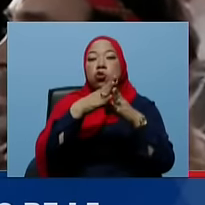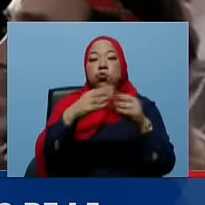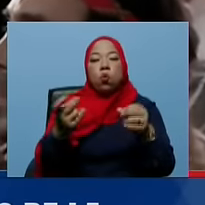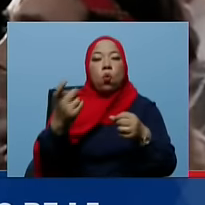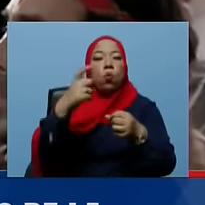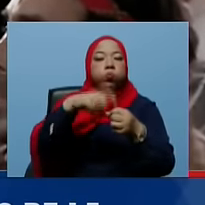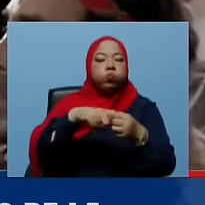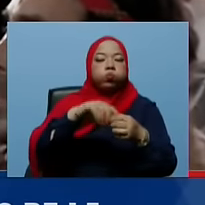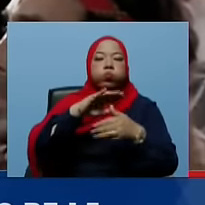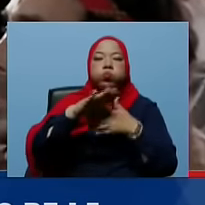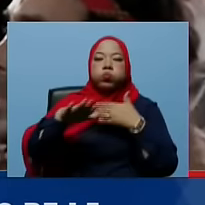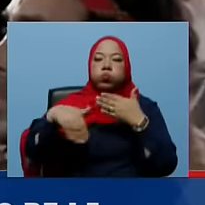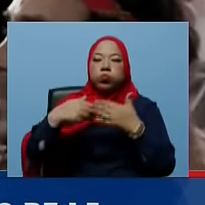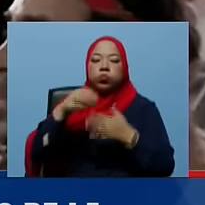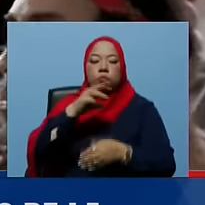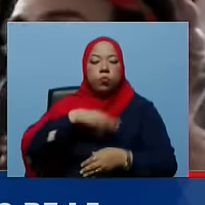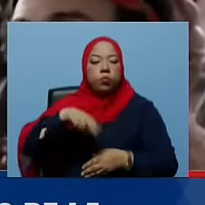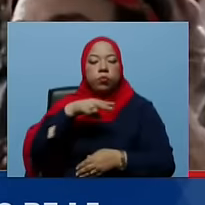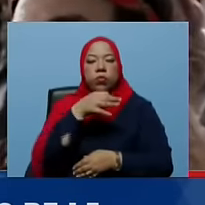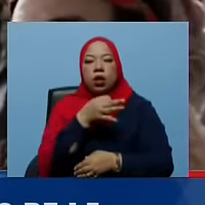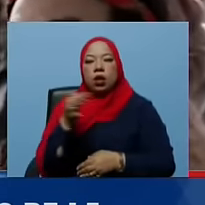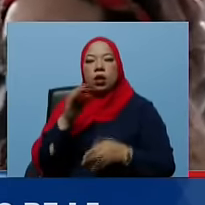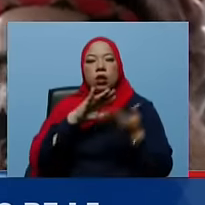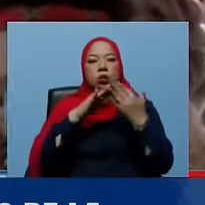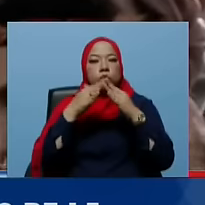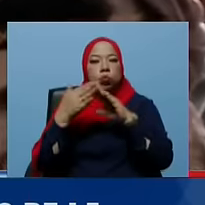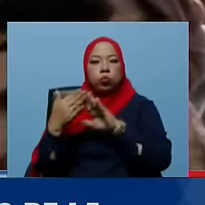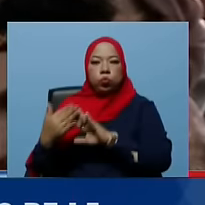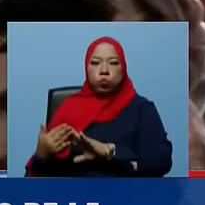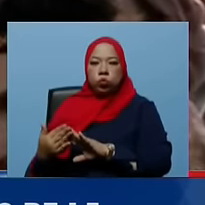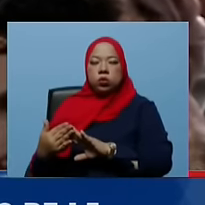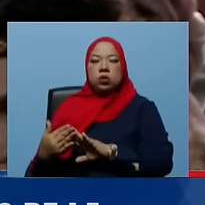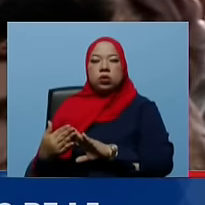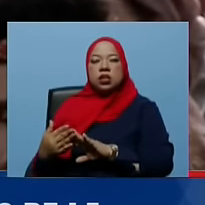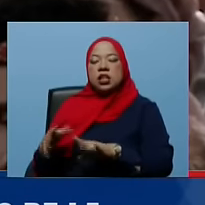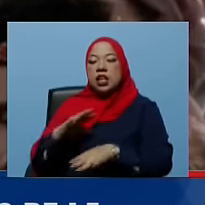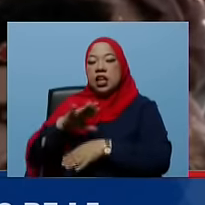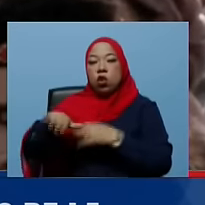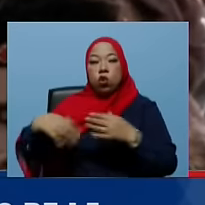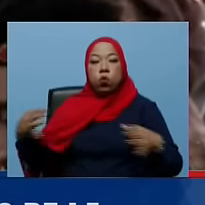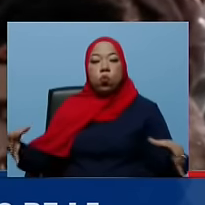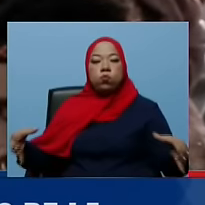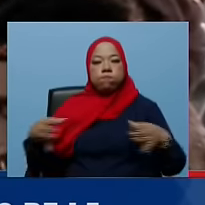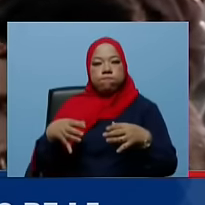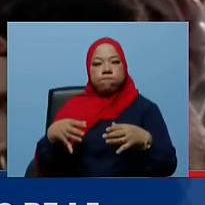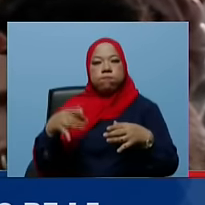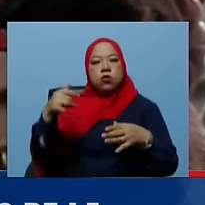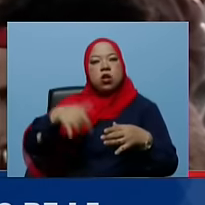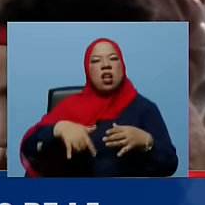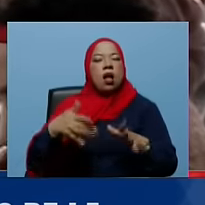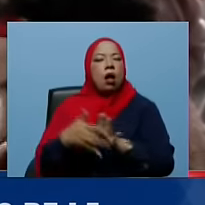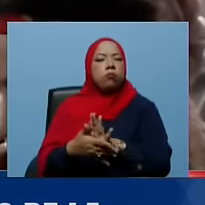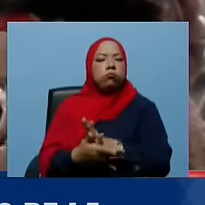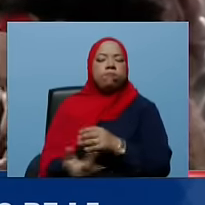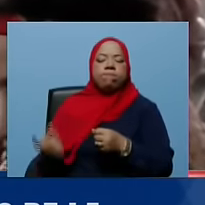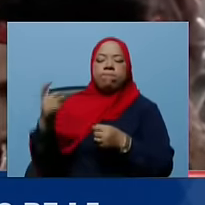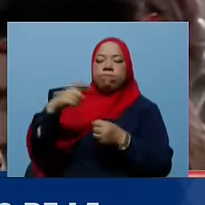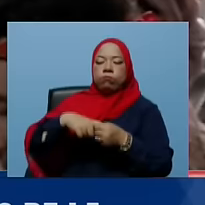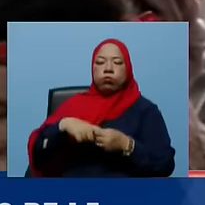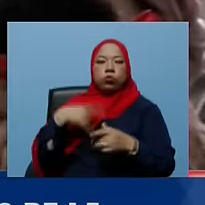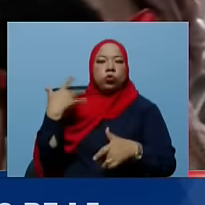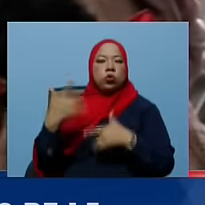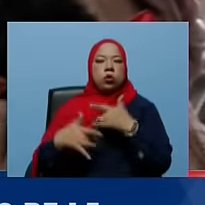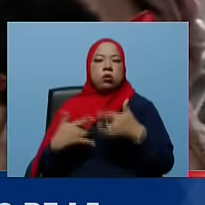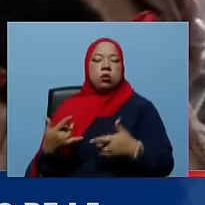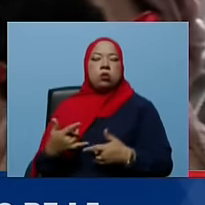una organización perfecta de comunidad dentro de una gran comunidad. Y todo lo que pasa dentro de estos centros culturales tiene que